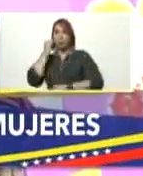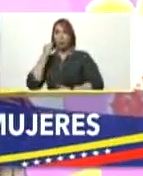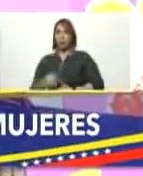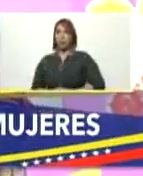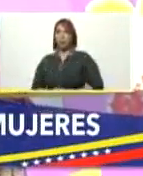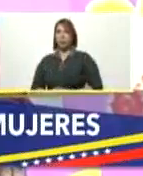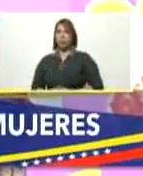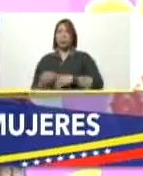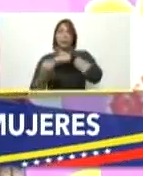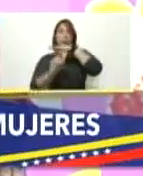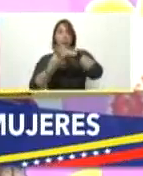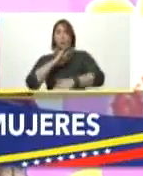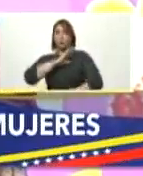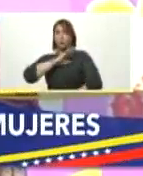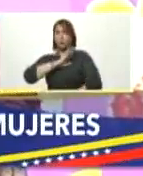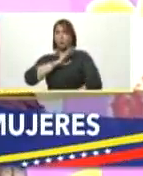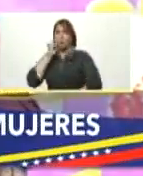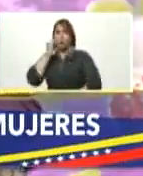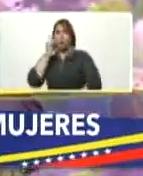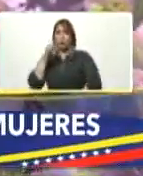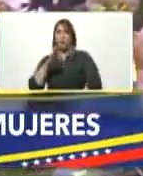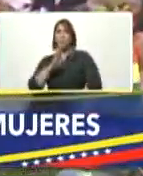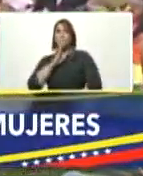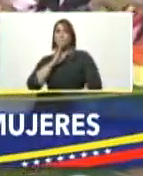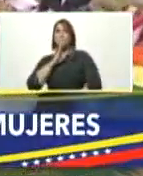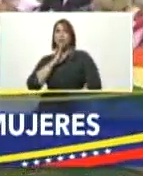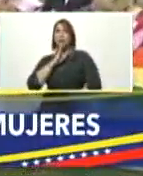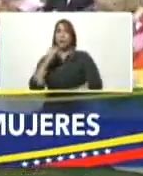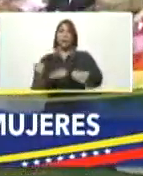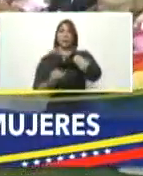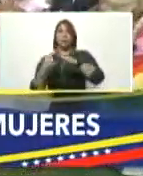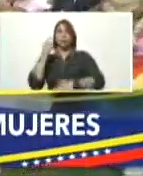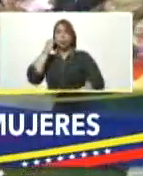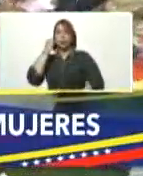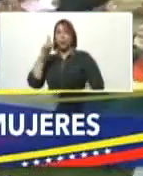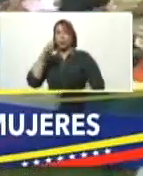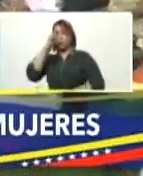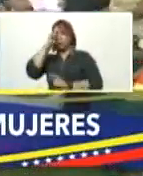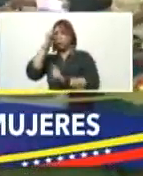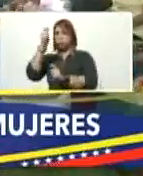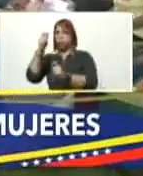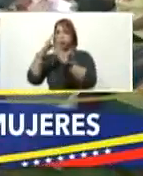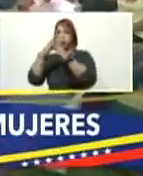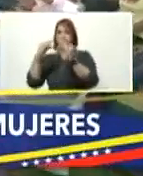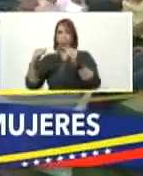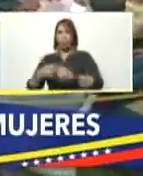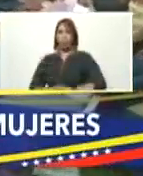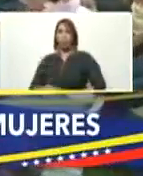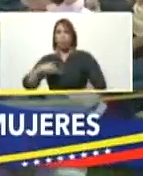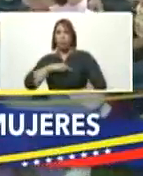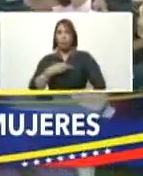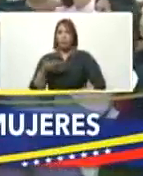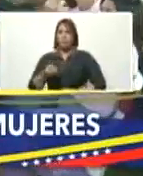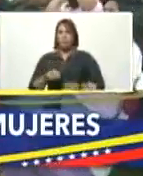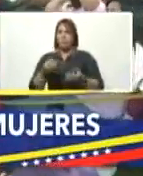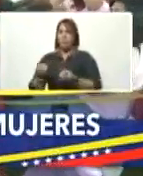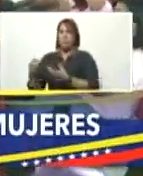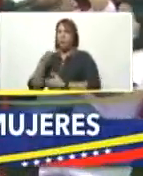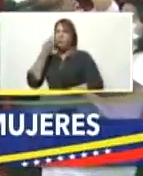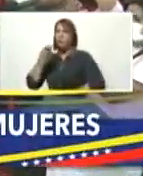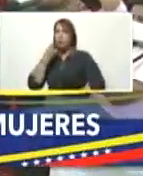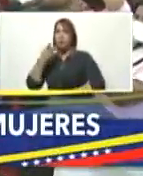la institucionalidad de la mujer, del Banco de la INAMUJER. Hay que reconocer todo lo que hemos contribuido para que la